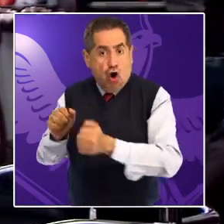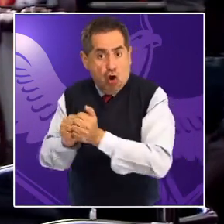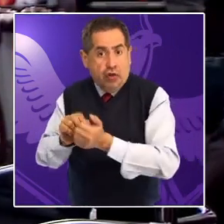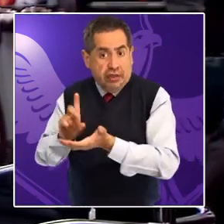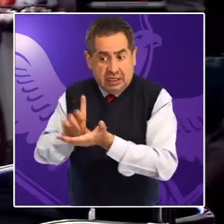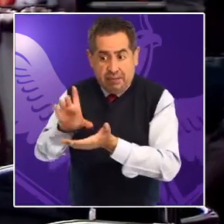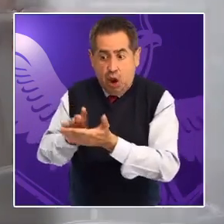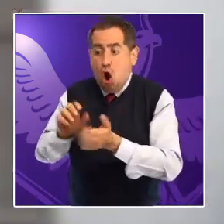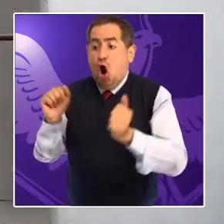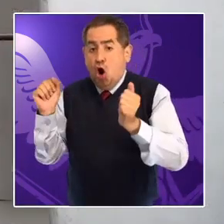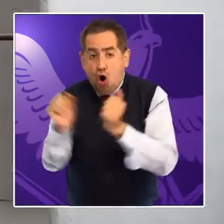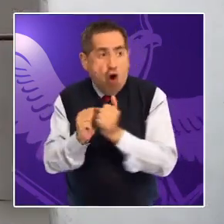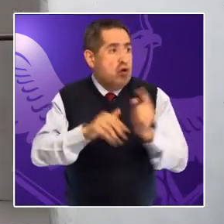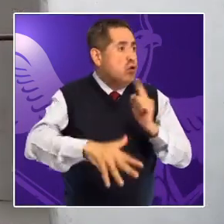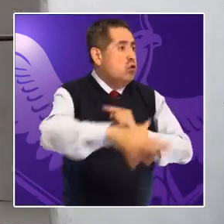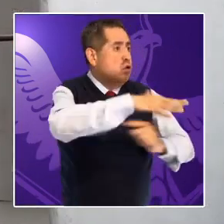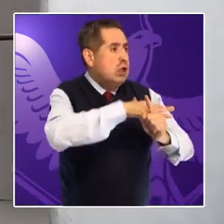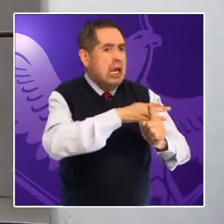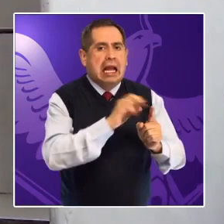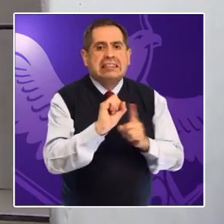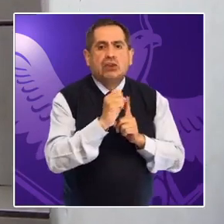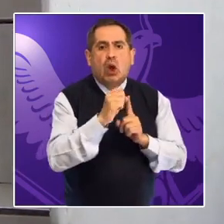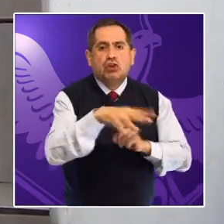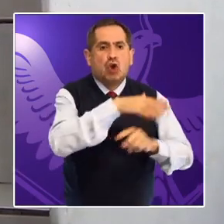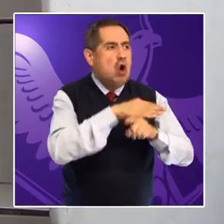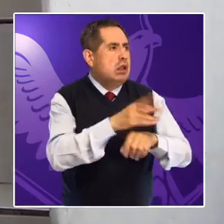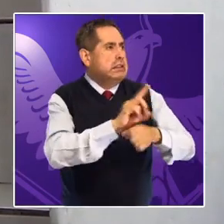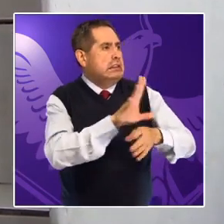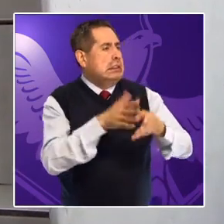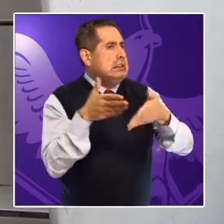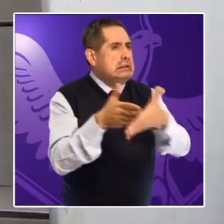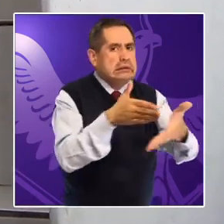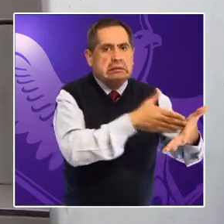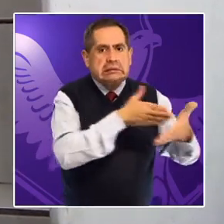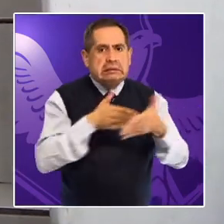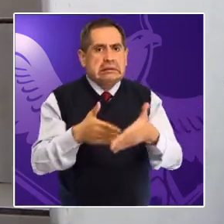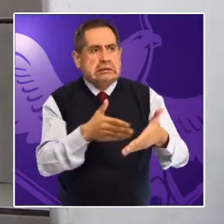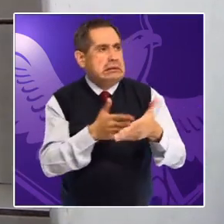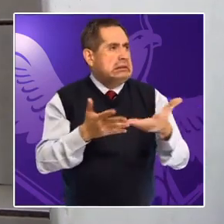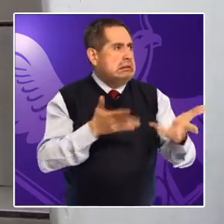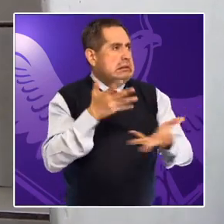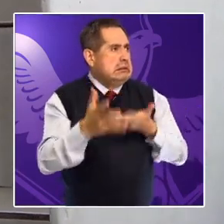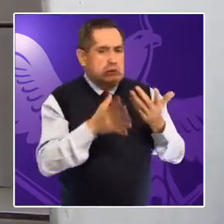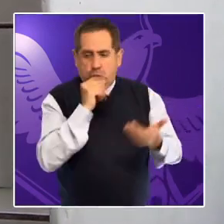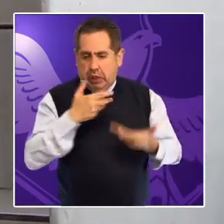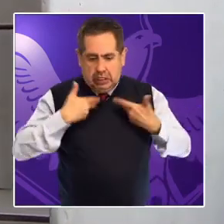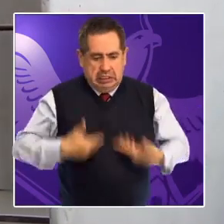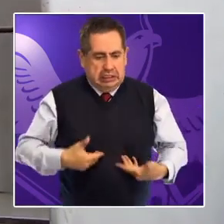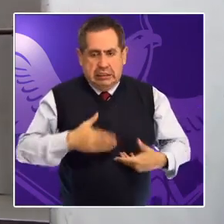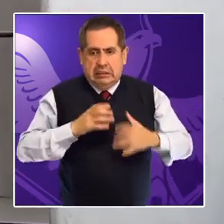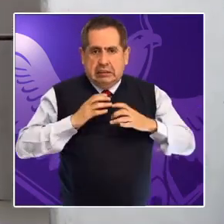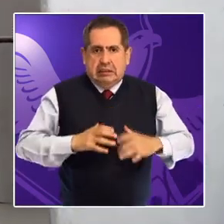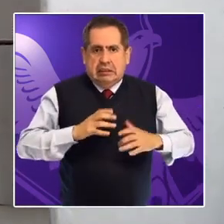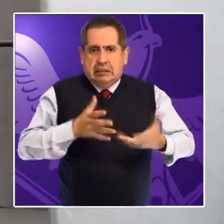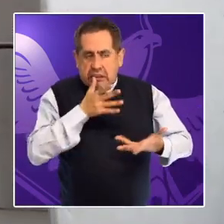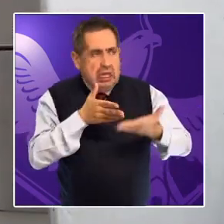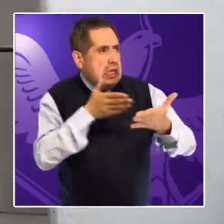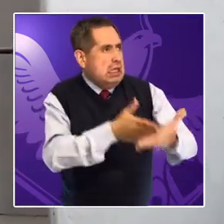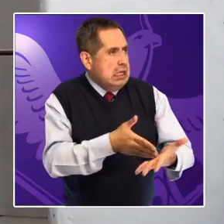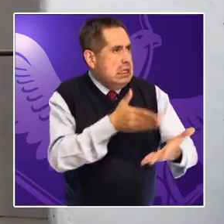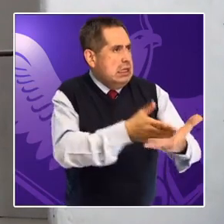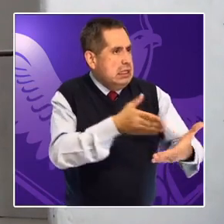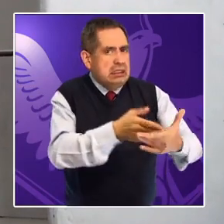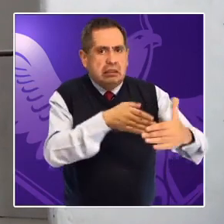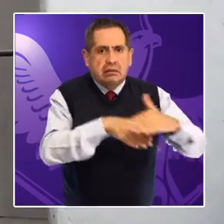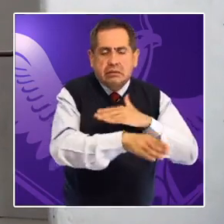situación de discapacidad, esta dimensión interrelacional, situacional y dinámica que entra